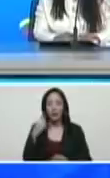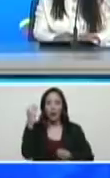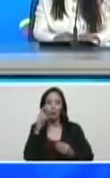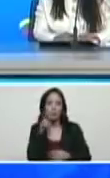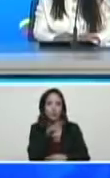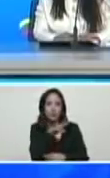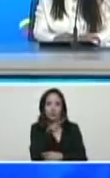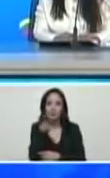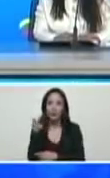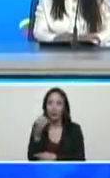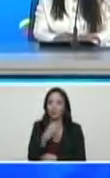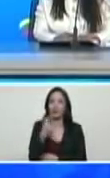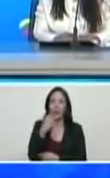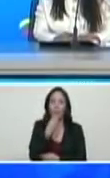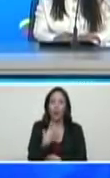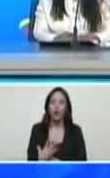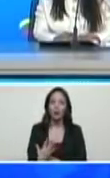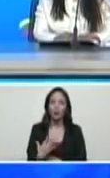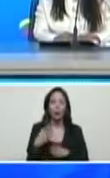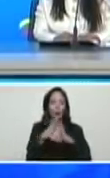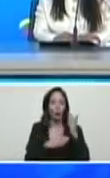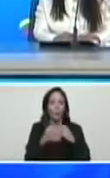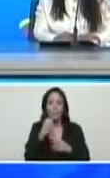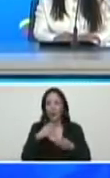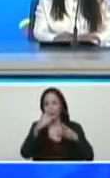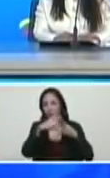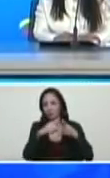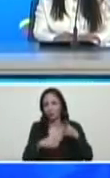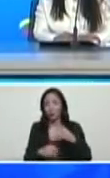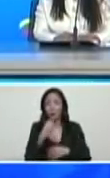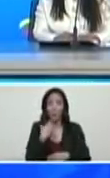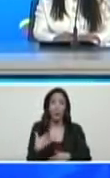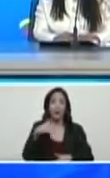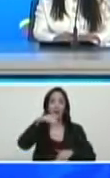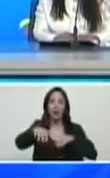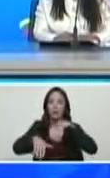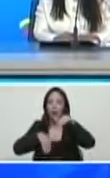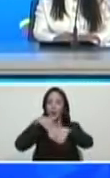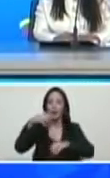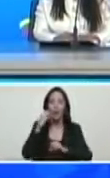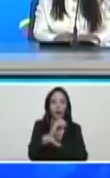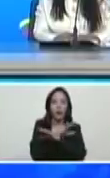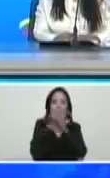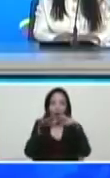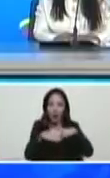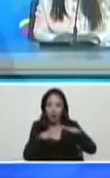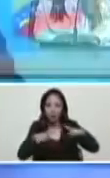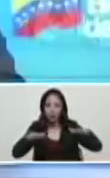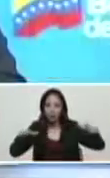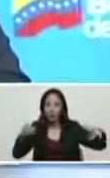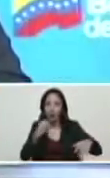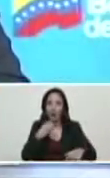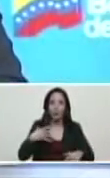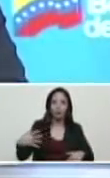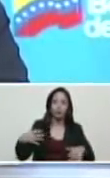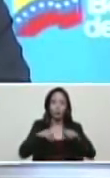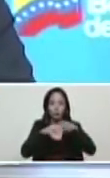los Roques existan. Su encanto, su belleza, la transparencia, el azul del mar,